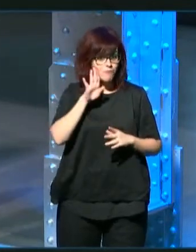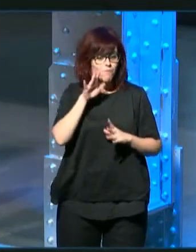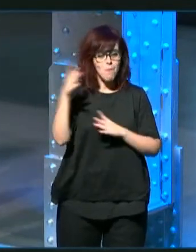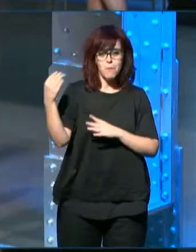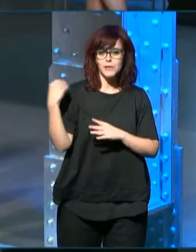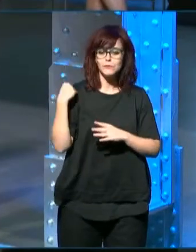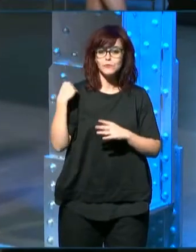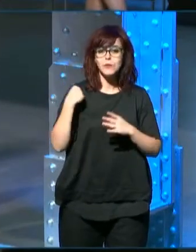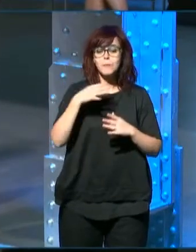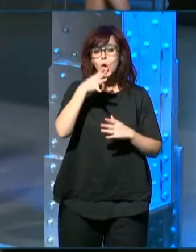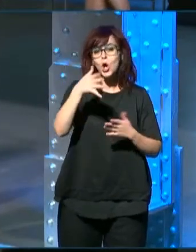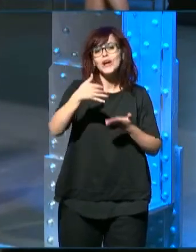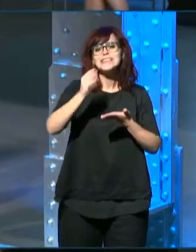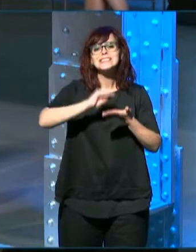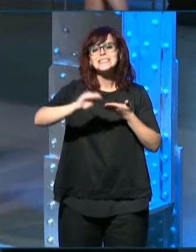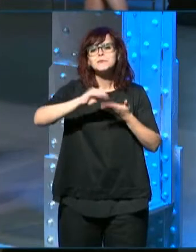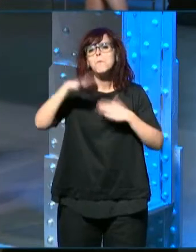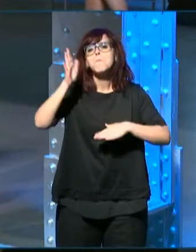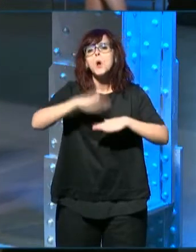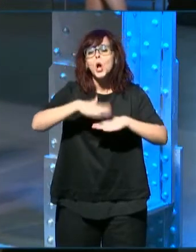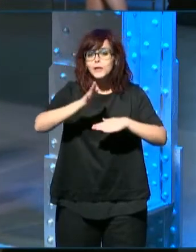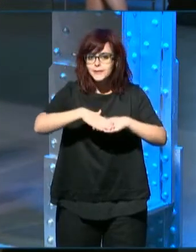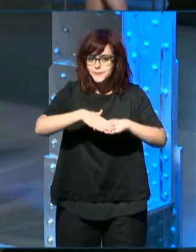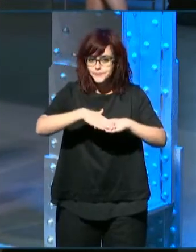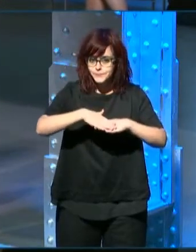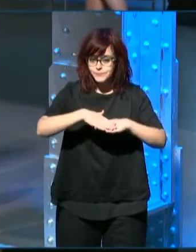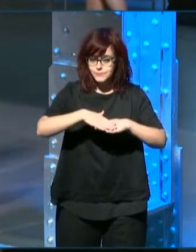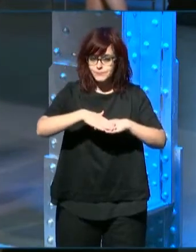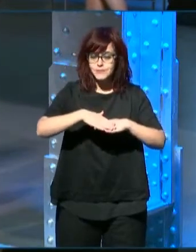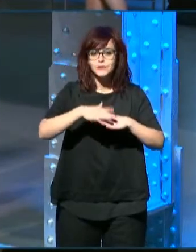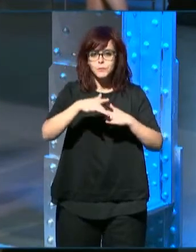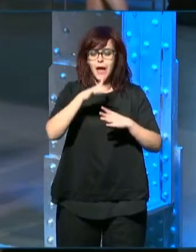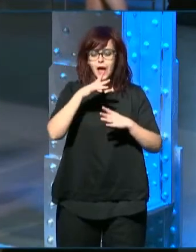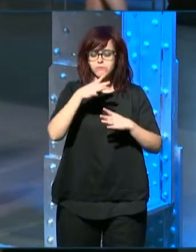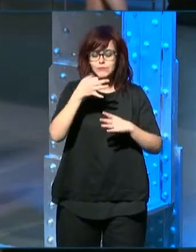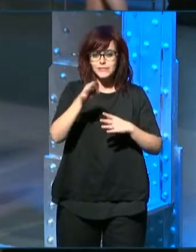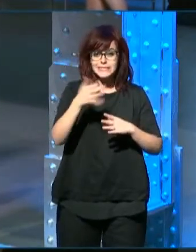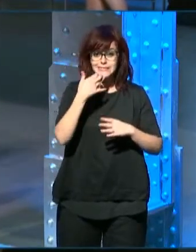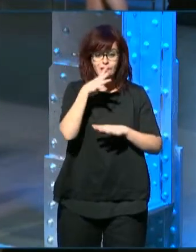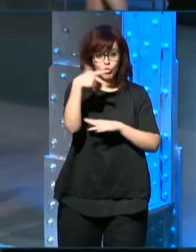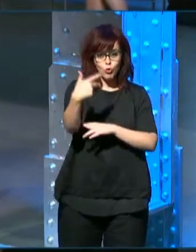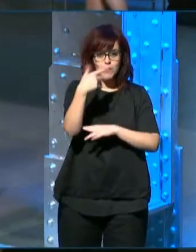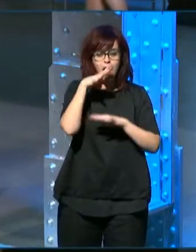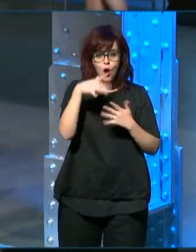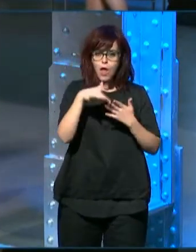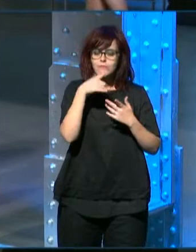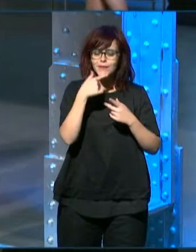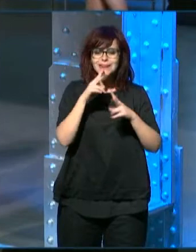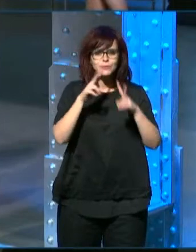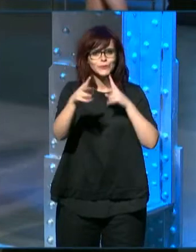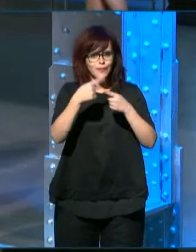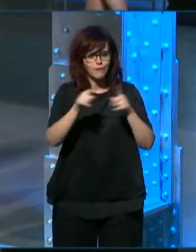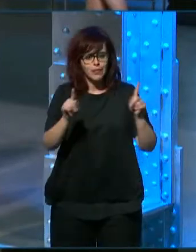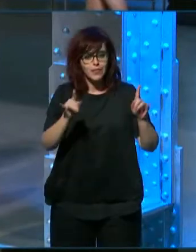sobre por qué escribimos, ¿no? En mi caso, si ahora me estuvieras haciendo el documental, diría otra cosa diferente. Diría, por